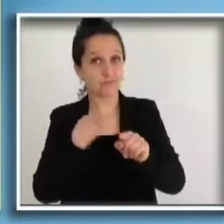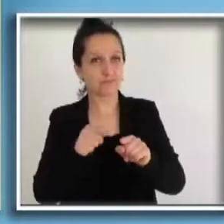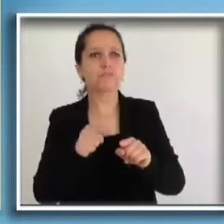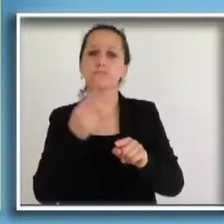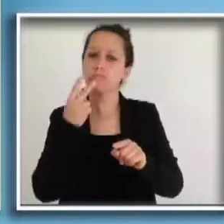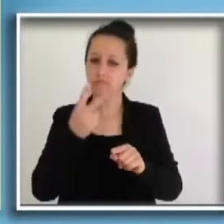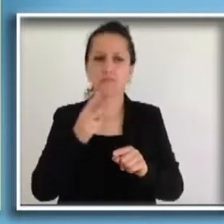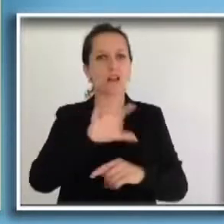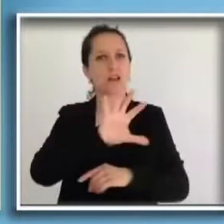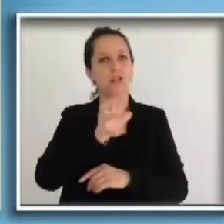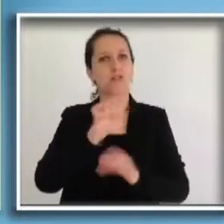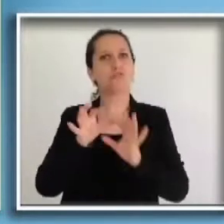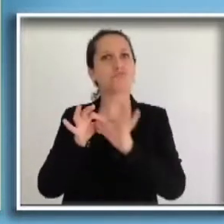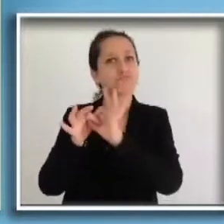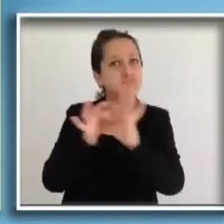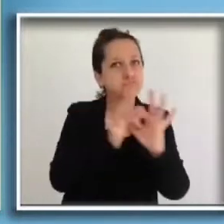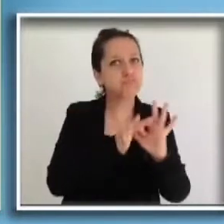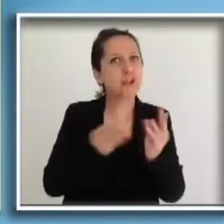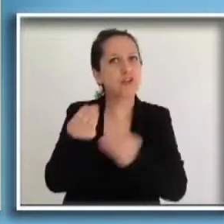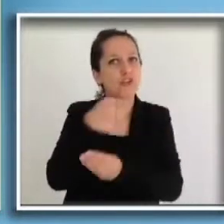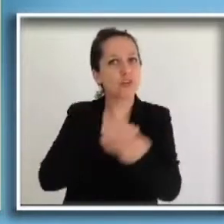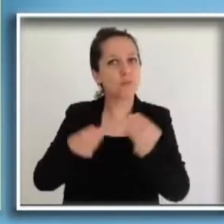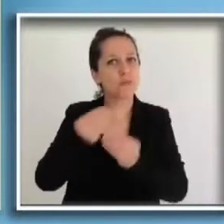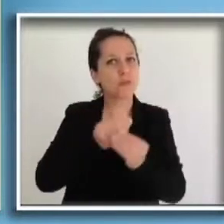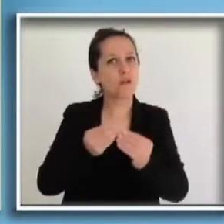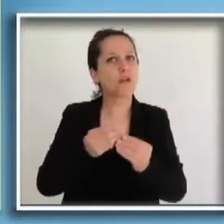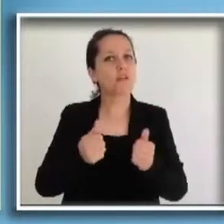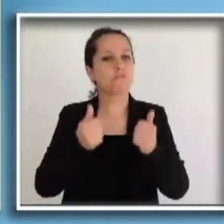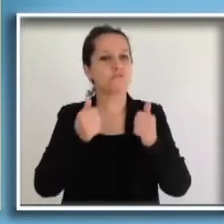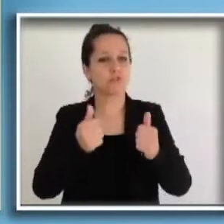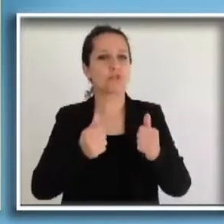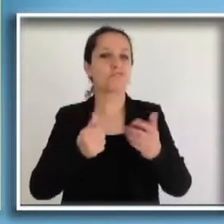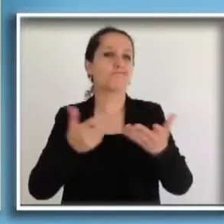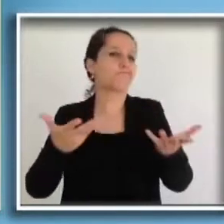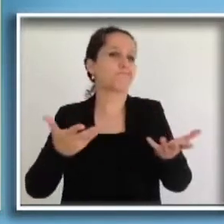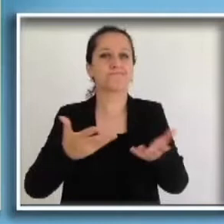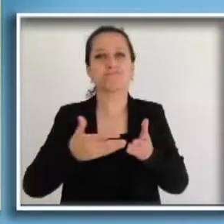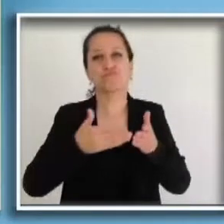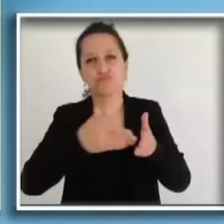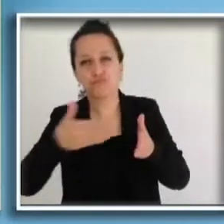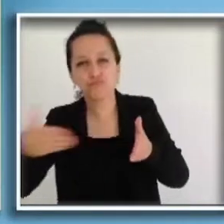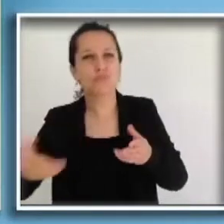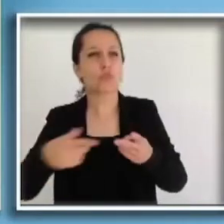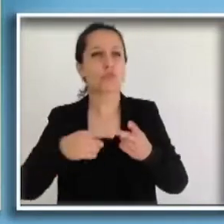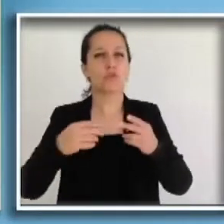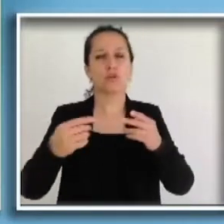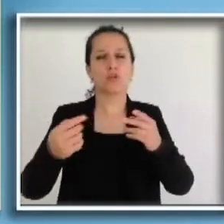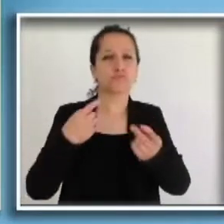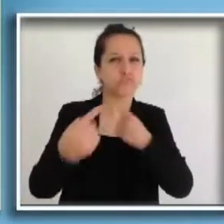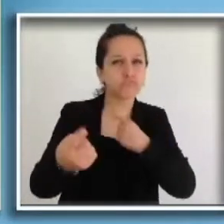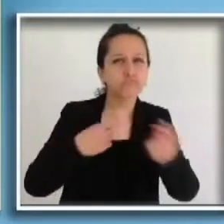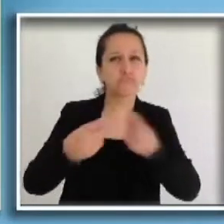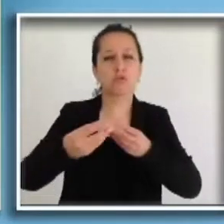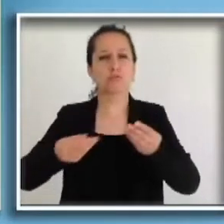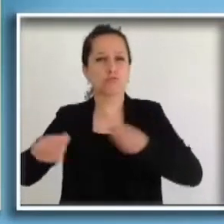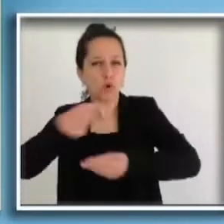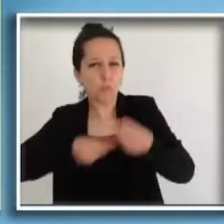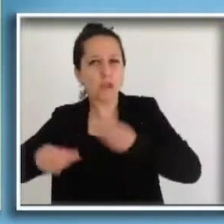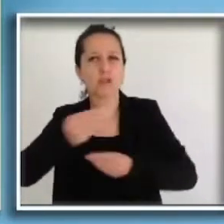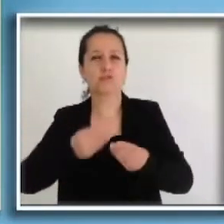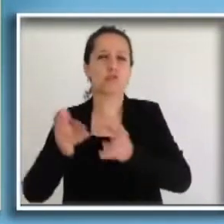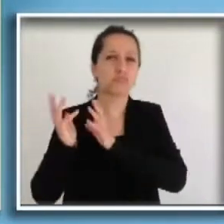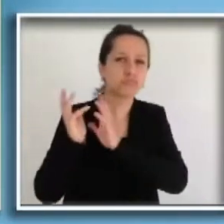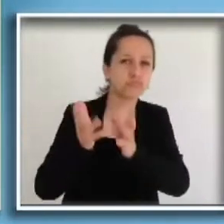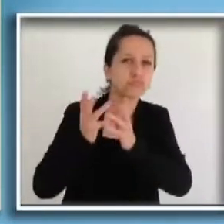regional a través de más y mejor infraestructura física y esfuerzos de facilitación del comercio de armonización